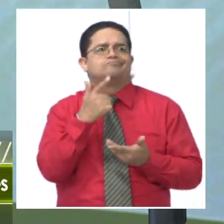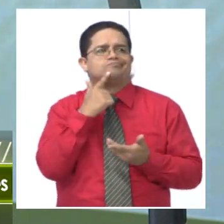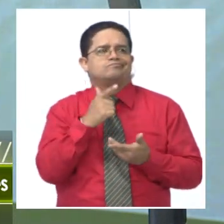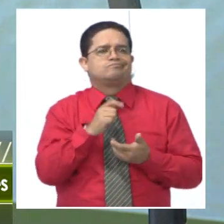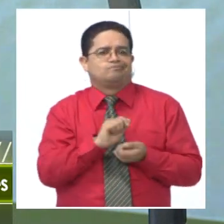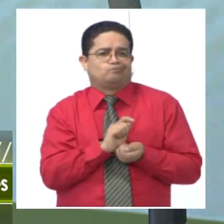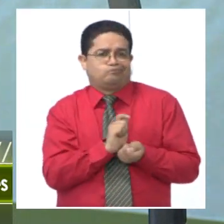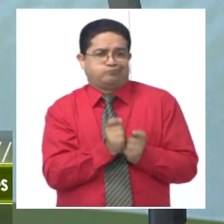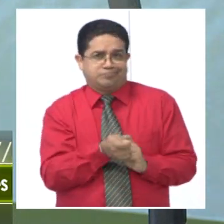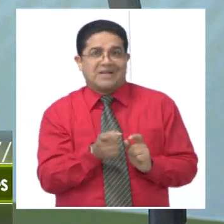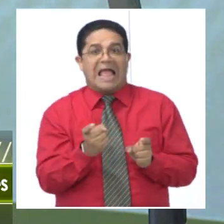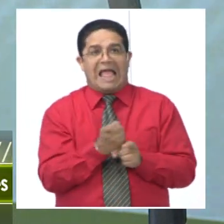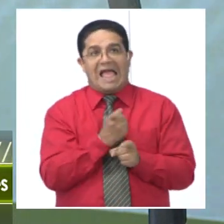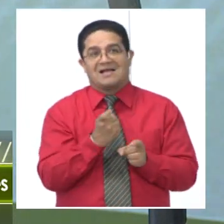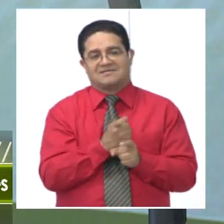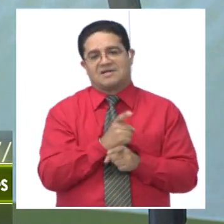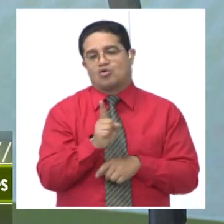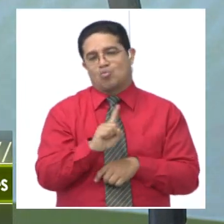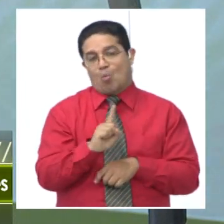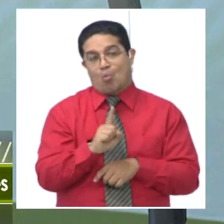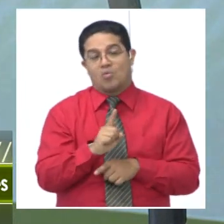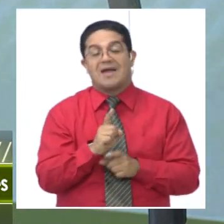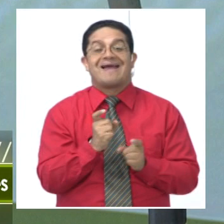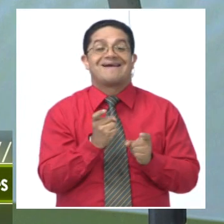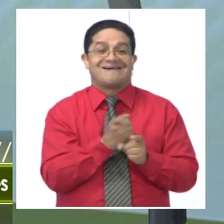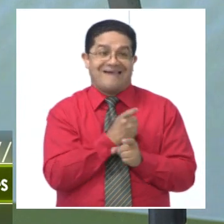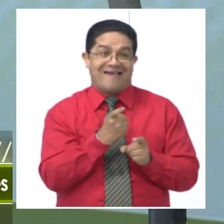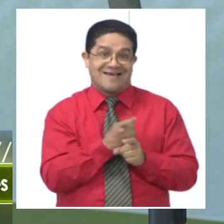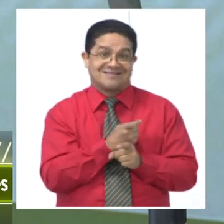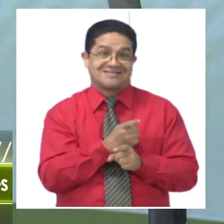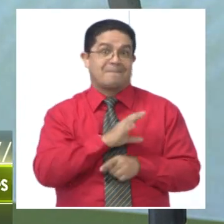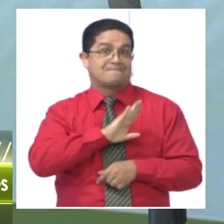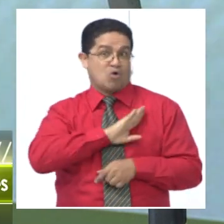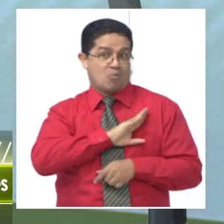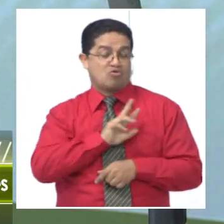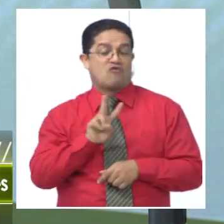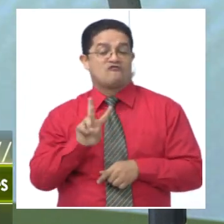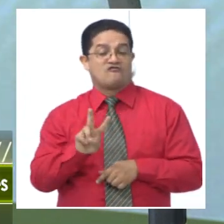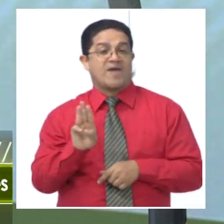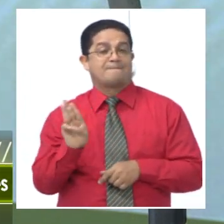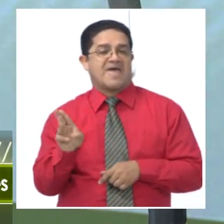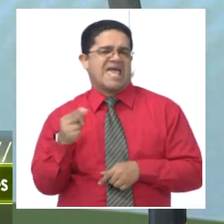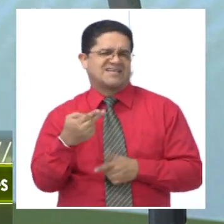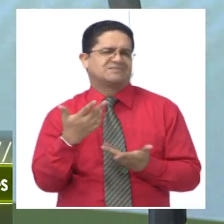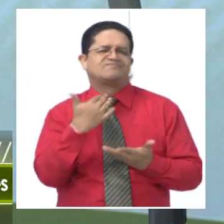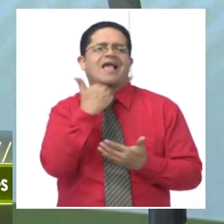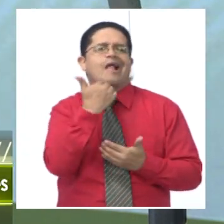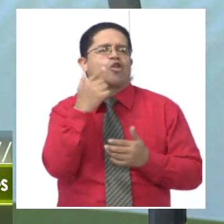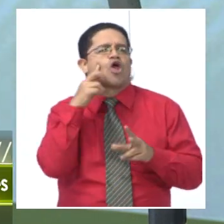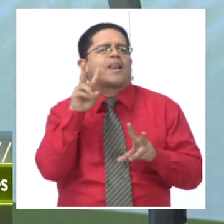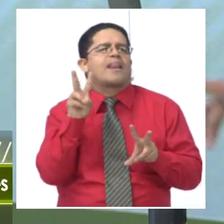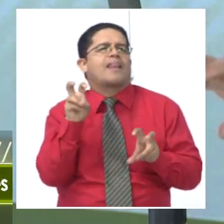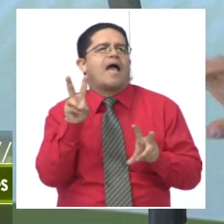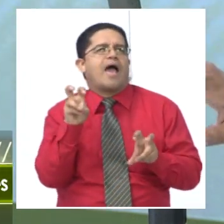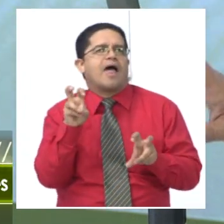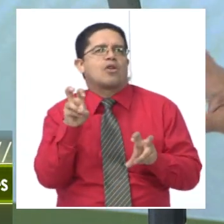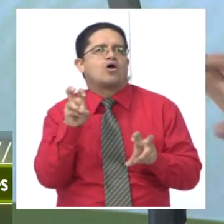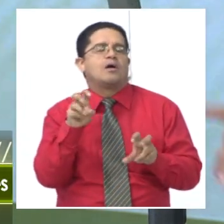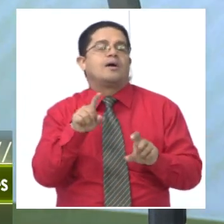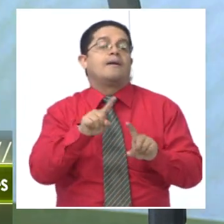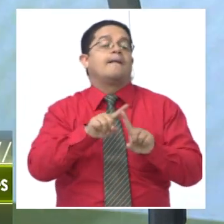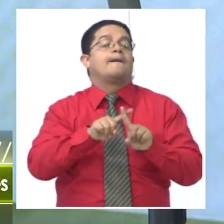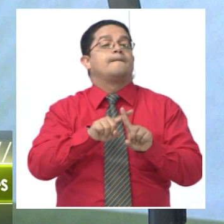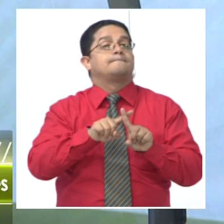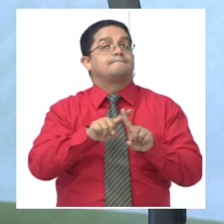es más, se considera que el cáncer asociado a VPH es una complicación rara, poco frecuente. Pero fíjate que